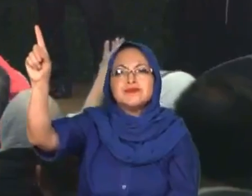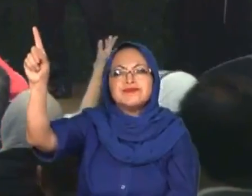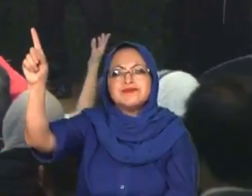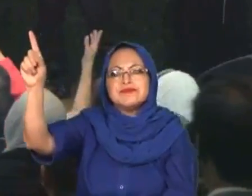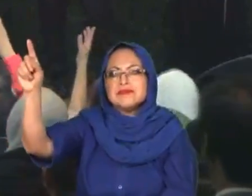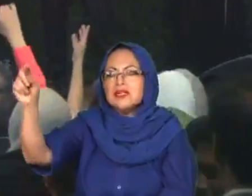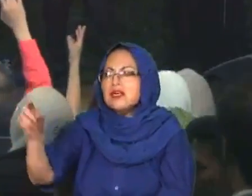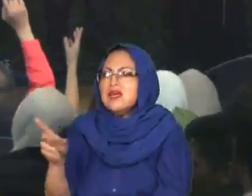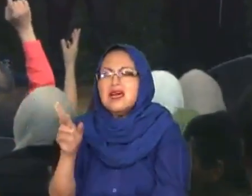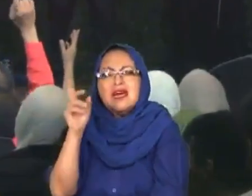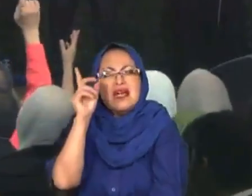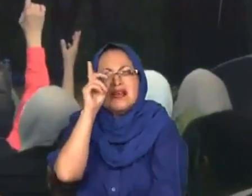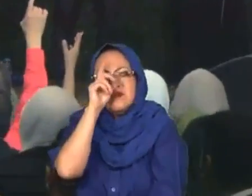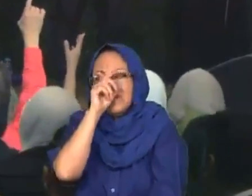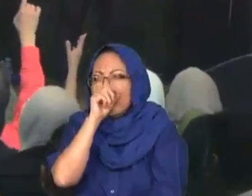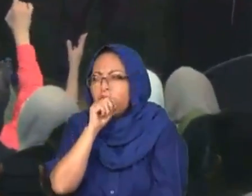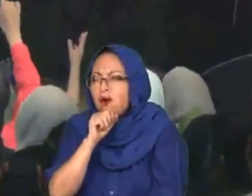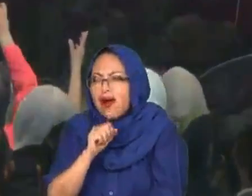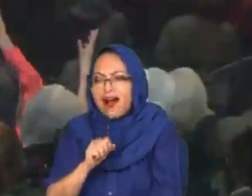Díselo.